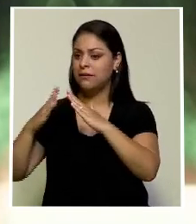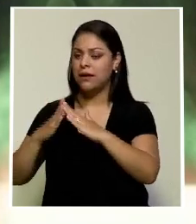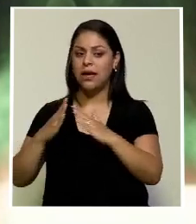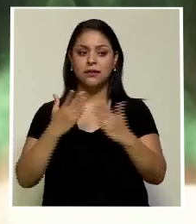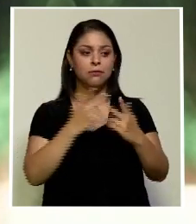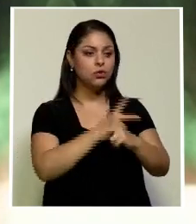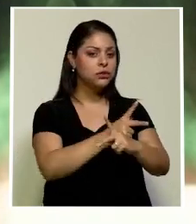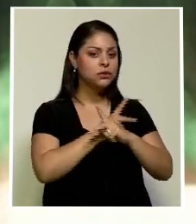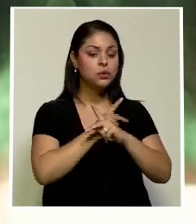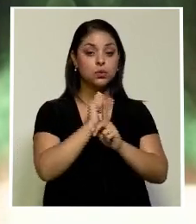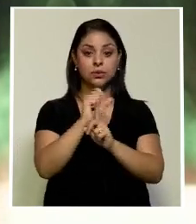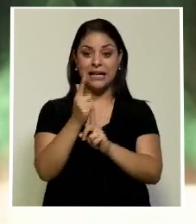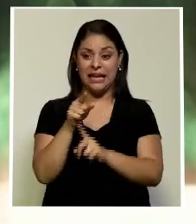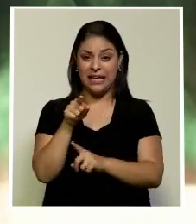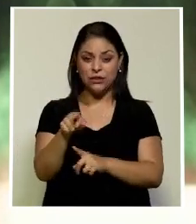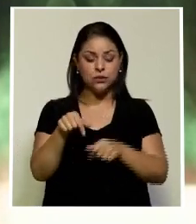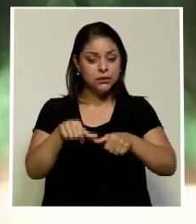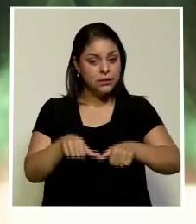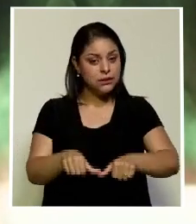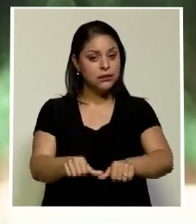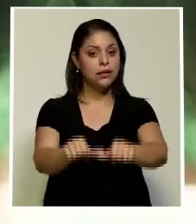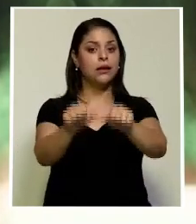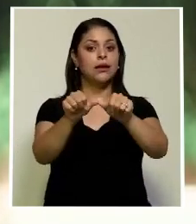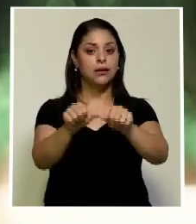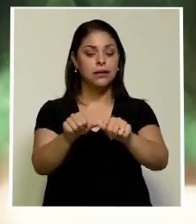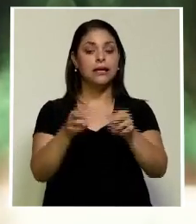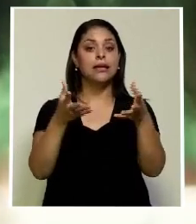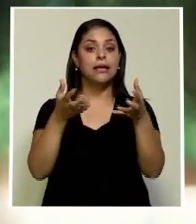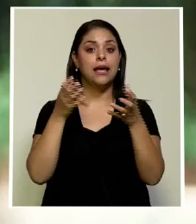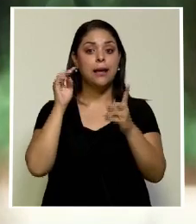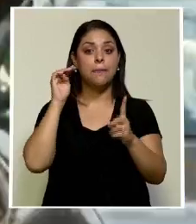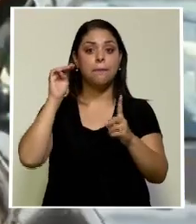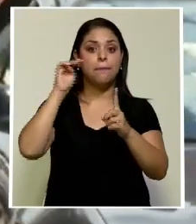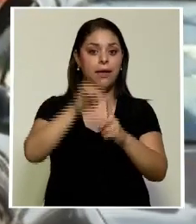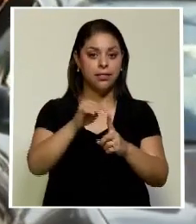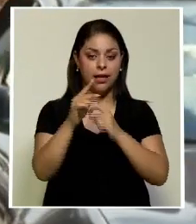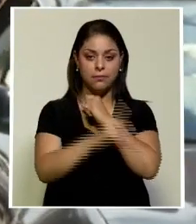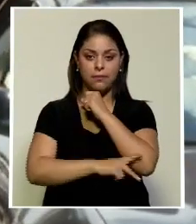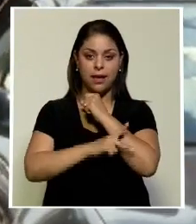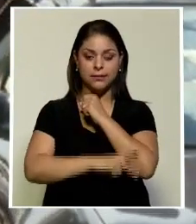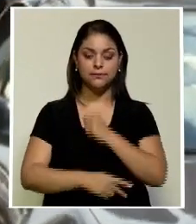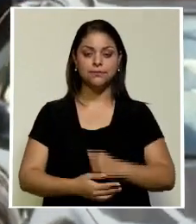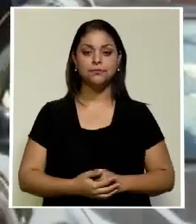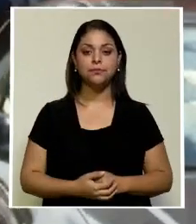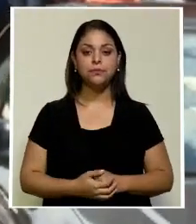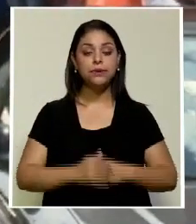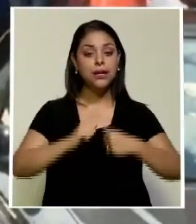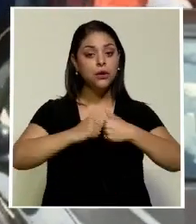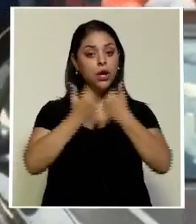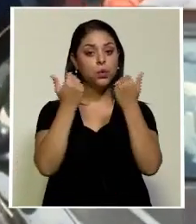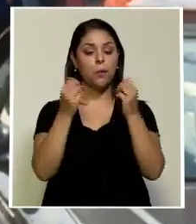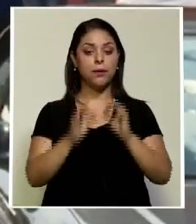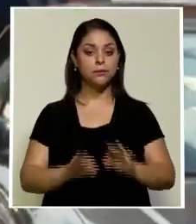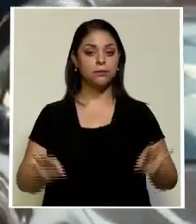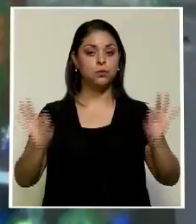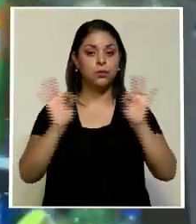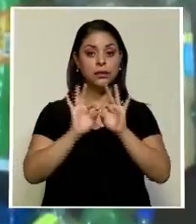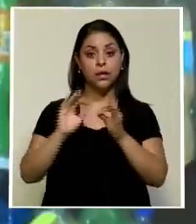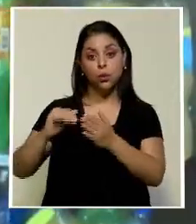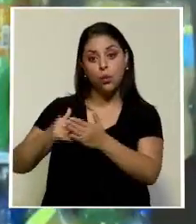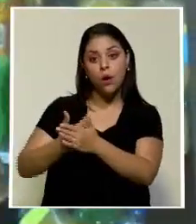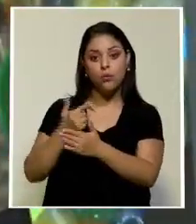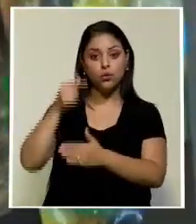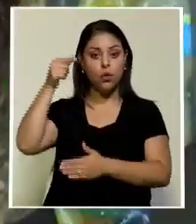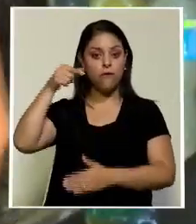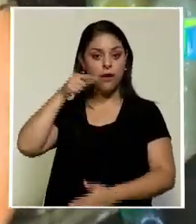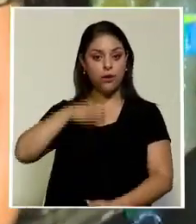social, se mantiene dentro del rango de la meta definida para el país. El reto más importante para las nuevas administraciones será tratar